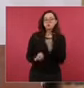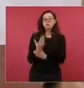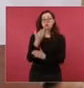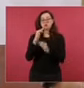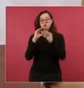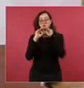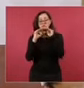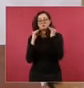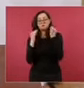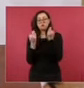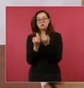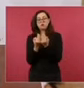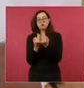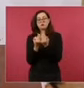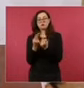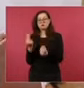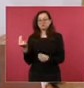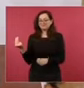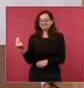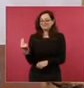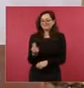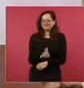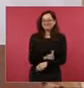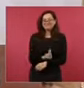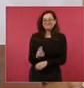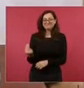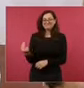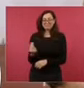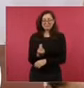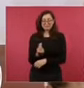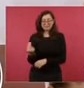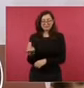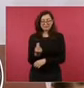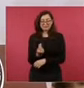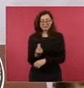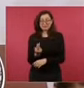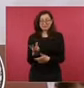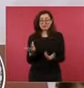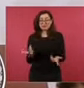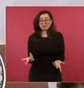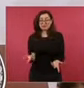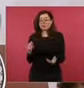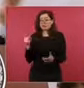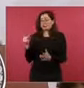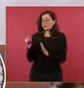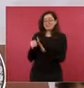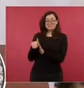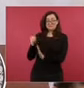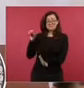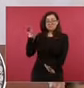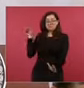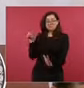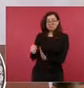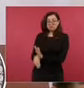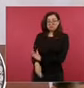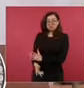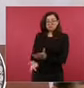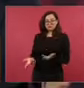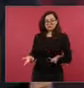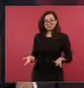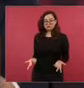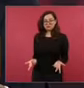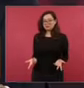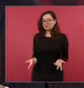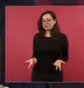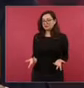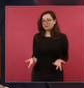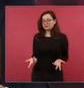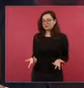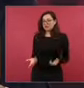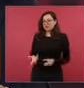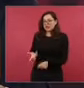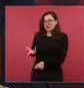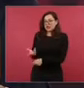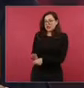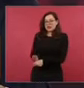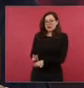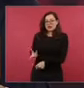Más cuando se está en una situación de decadencia, ¿cómo lo resuelves?